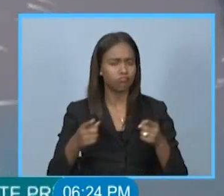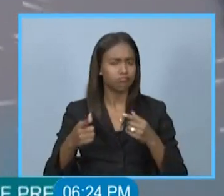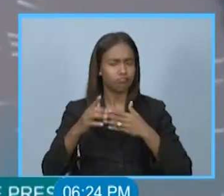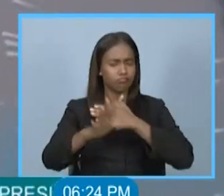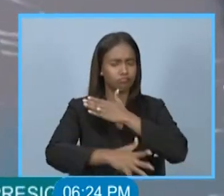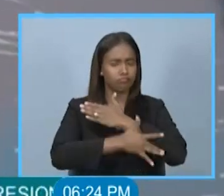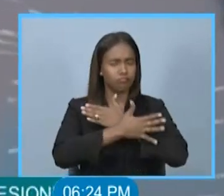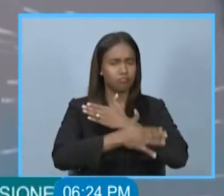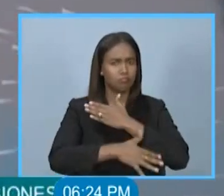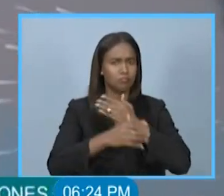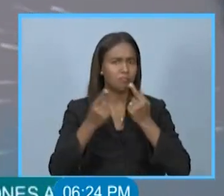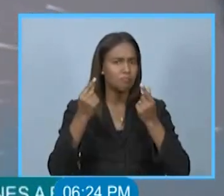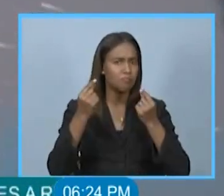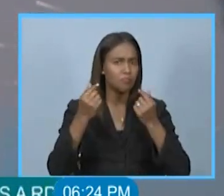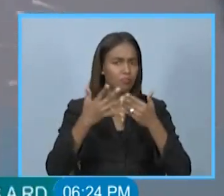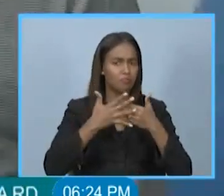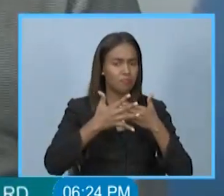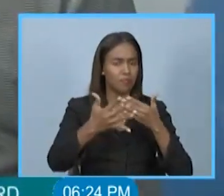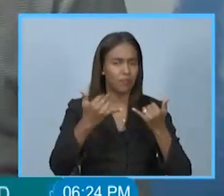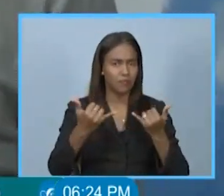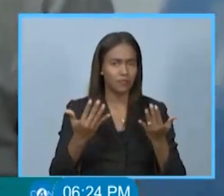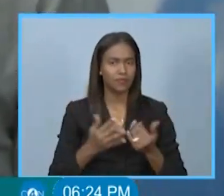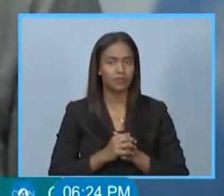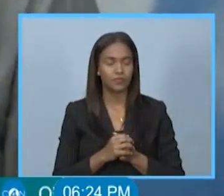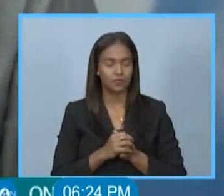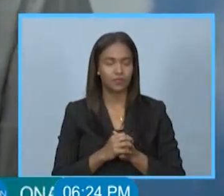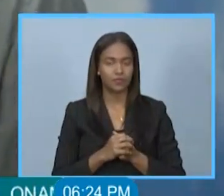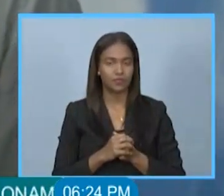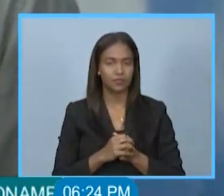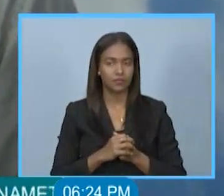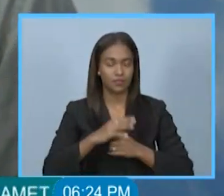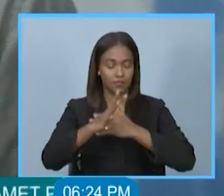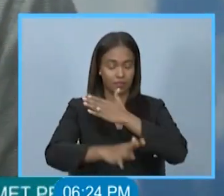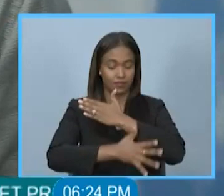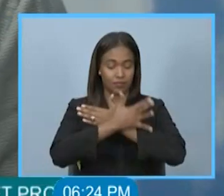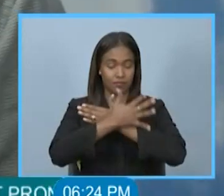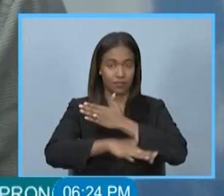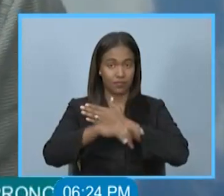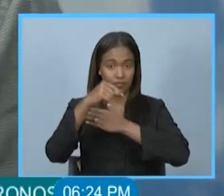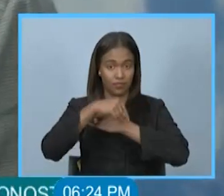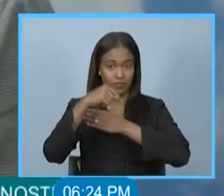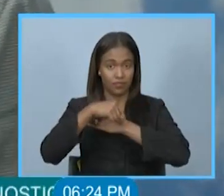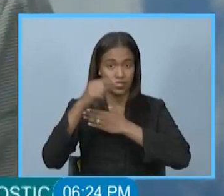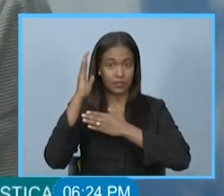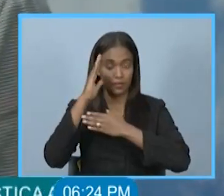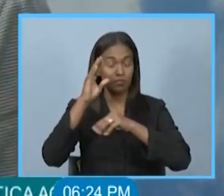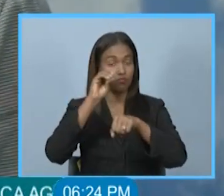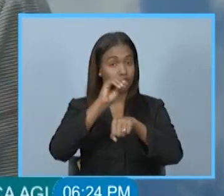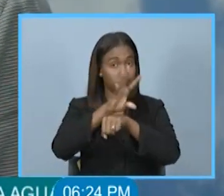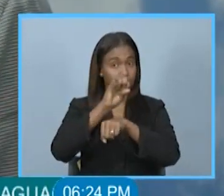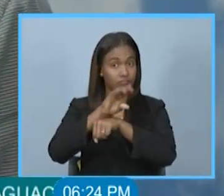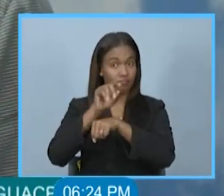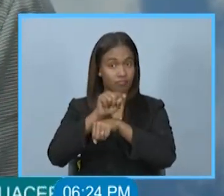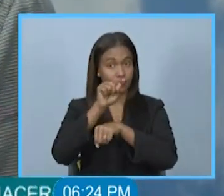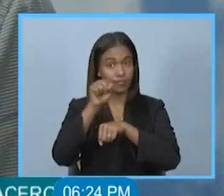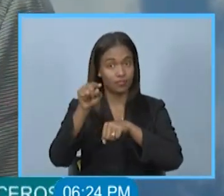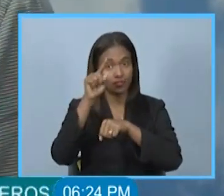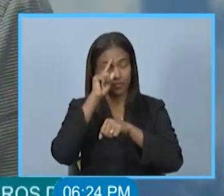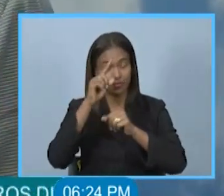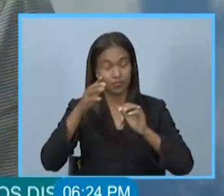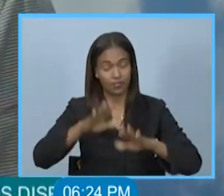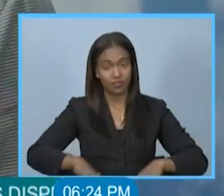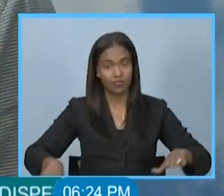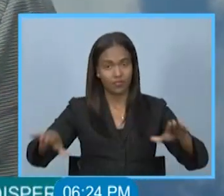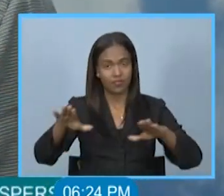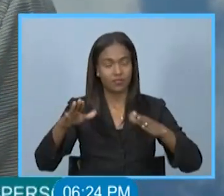costas Pues en el transcurso del día la condiciones de Costa precisamente tenemos recomendaciones en la costa